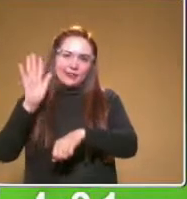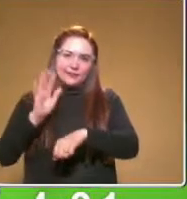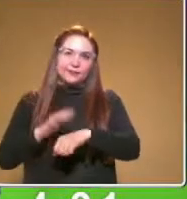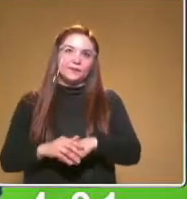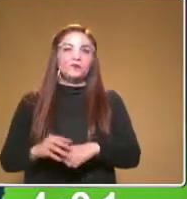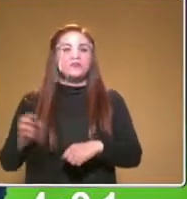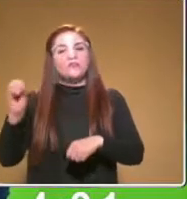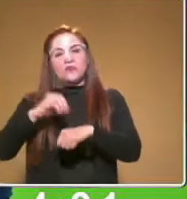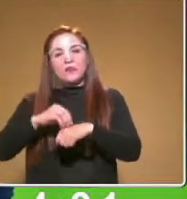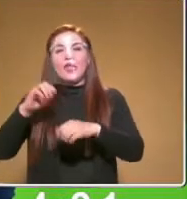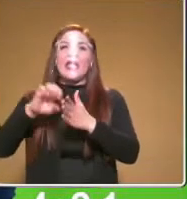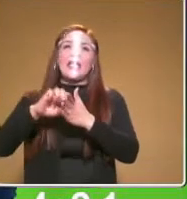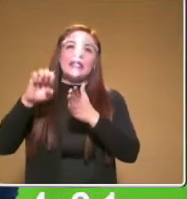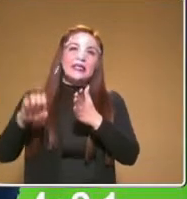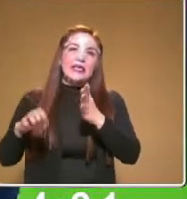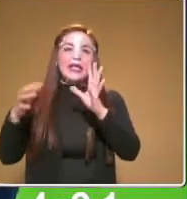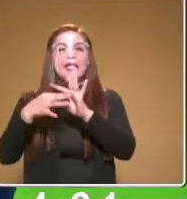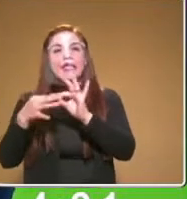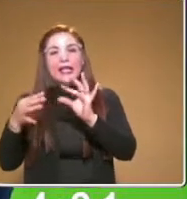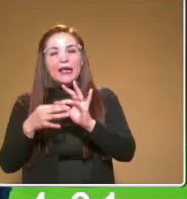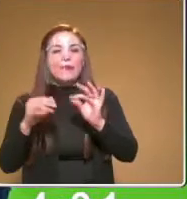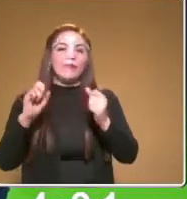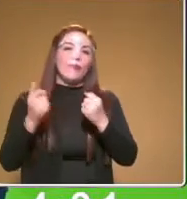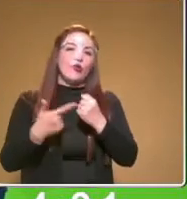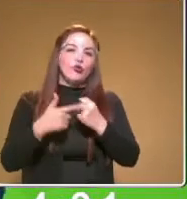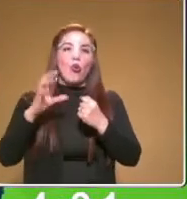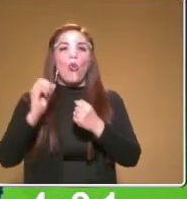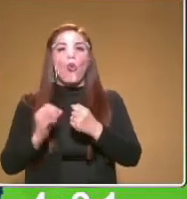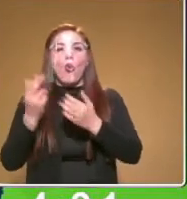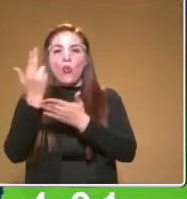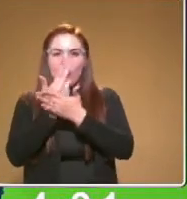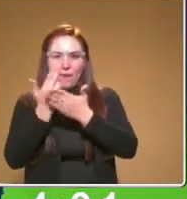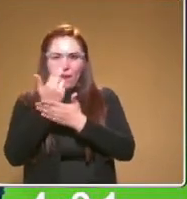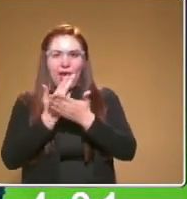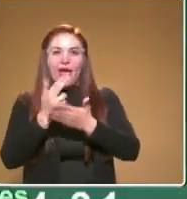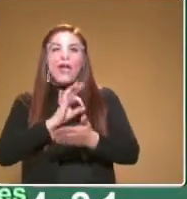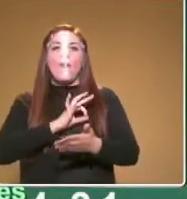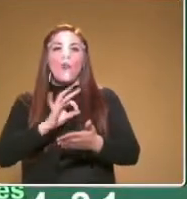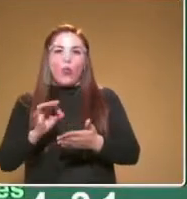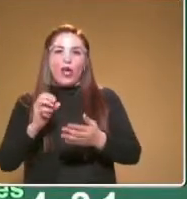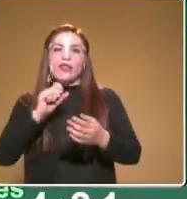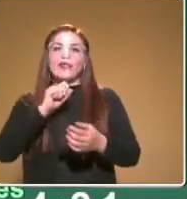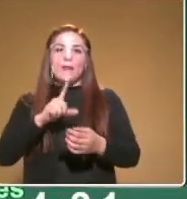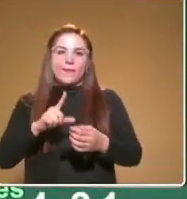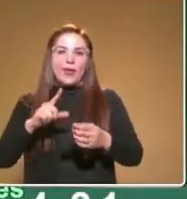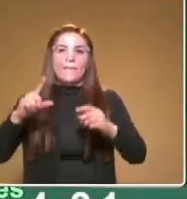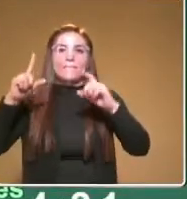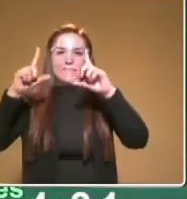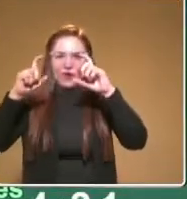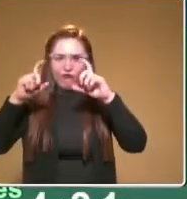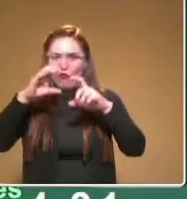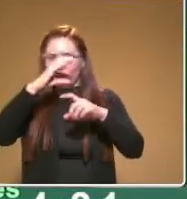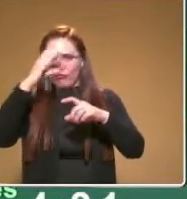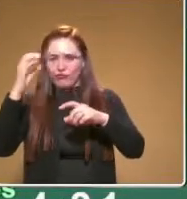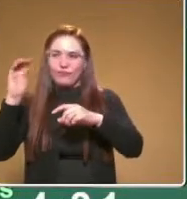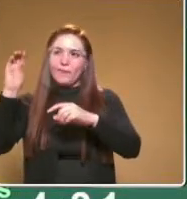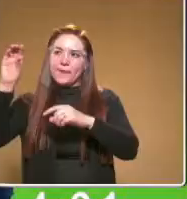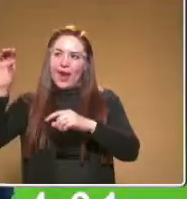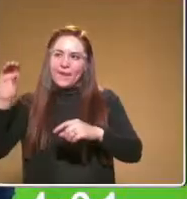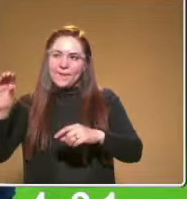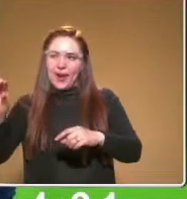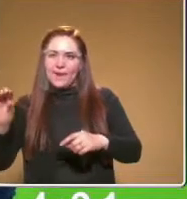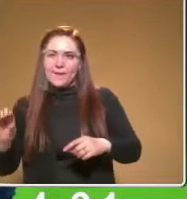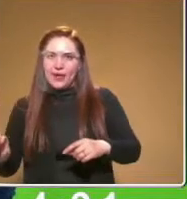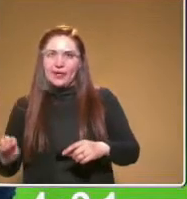podemos poner ejemplo, incluso si tenemos imágenes, pues podríamos pegar ahí la imagen para que está representando el tema. También se utilizan llaves